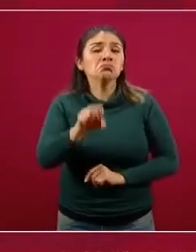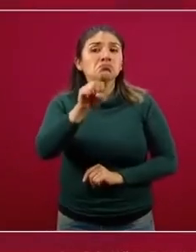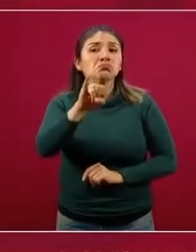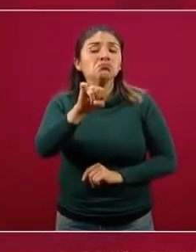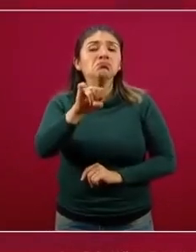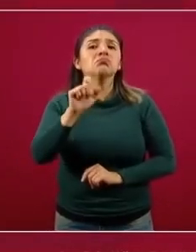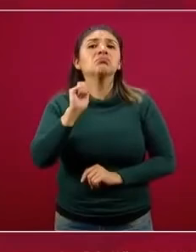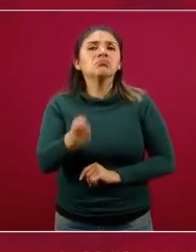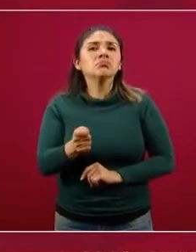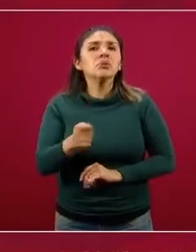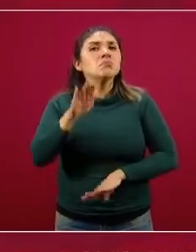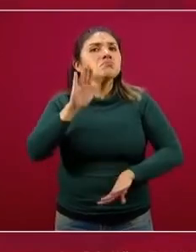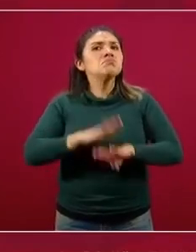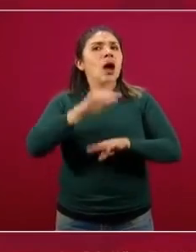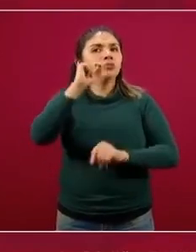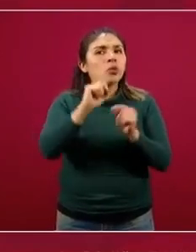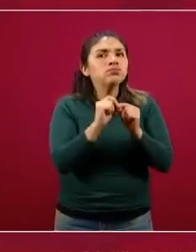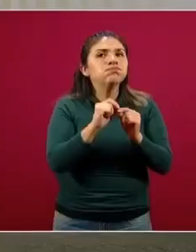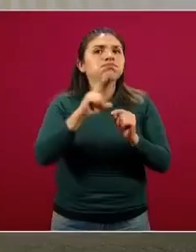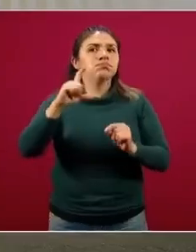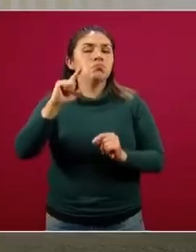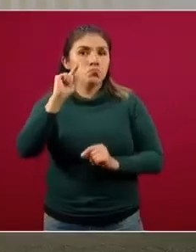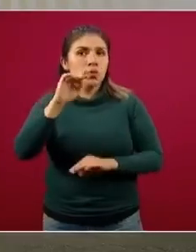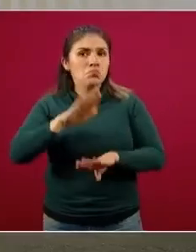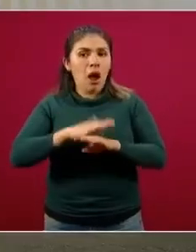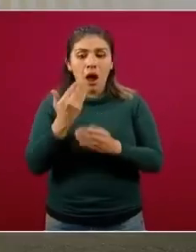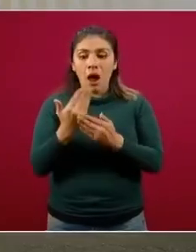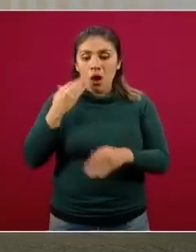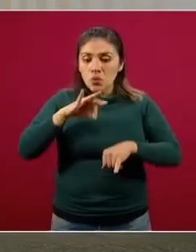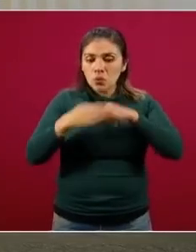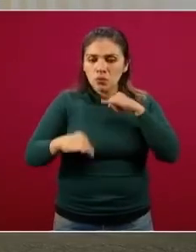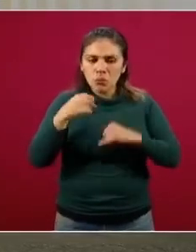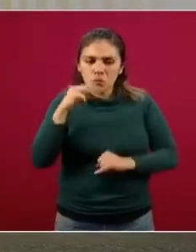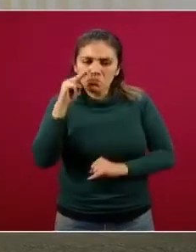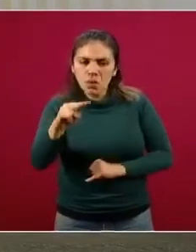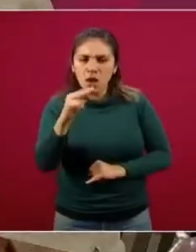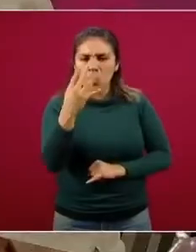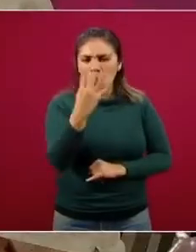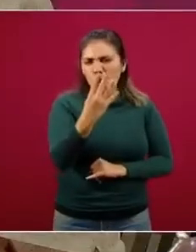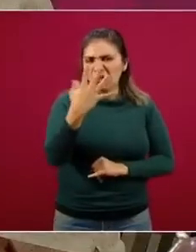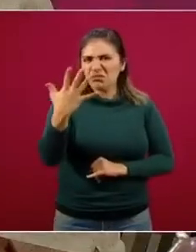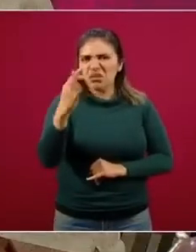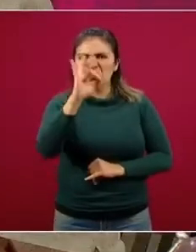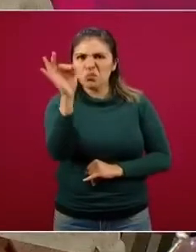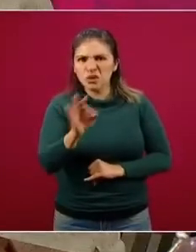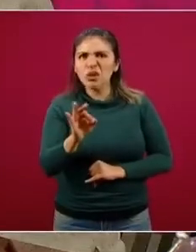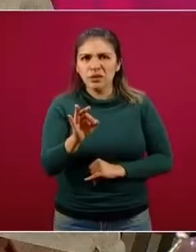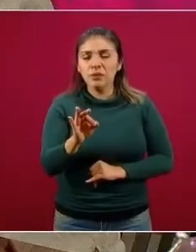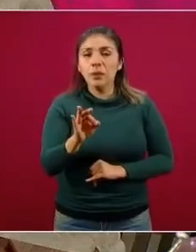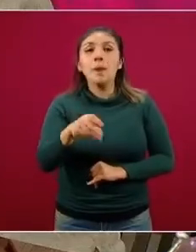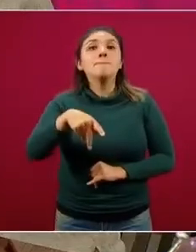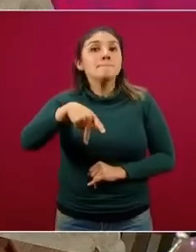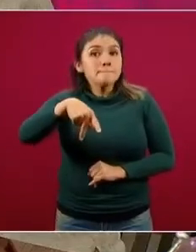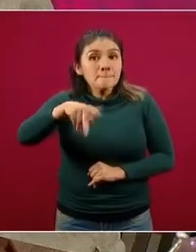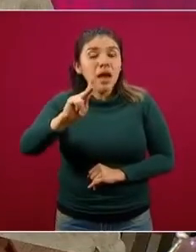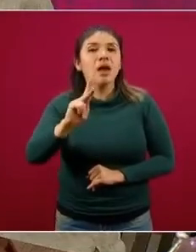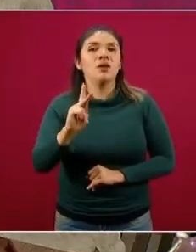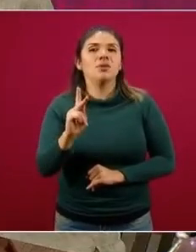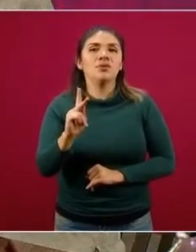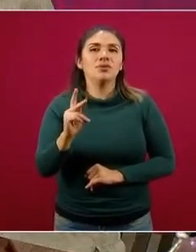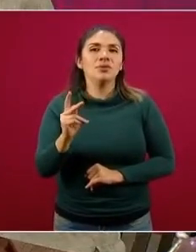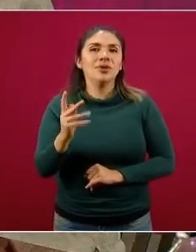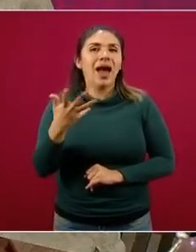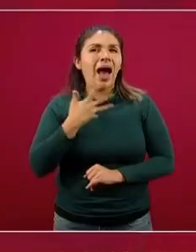tenido un incremento. Según el último corte andaba entre ya el 4 y el 5. Sin embargo, hay